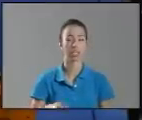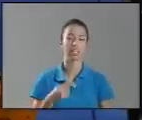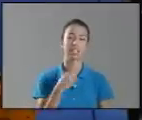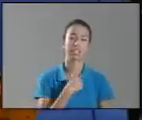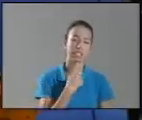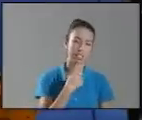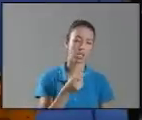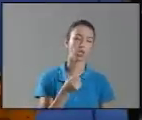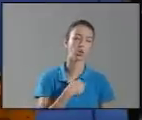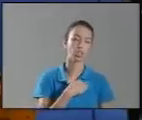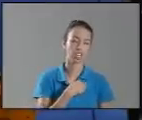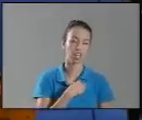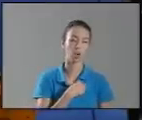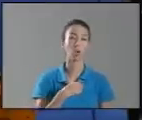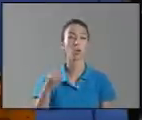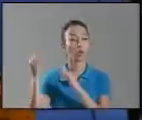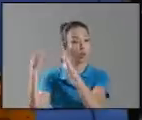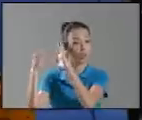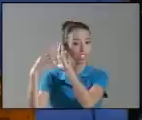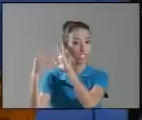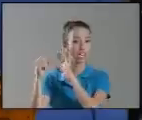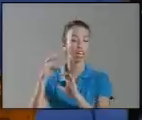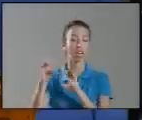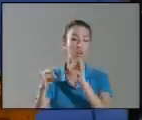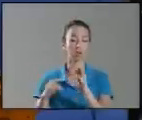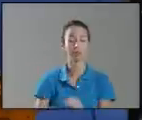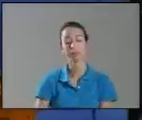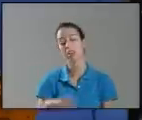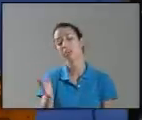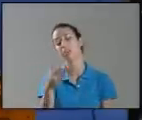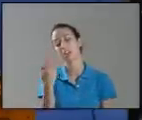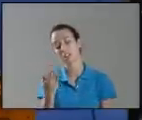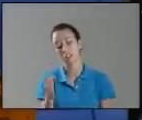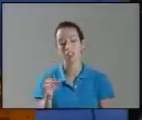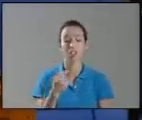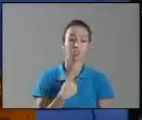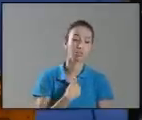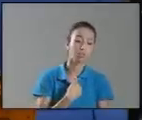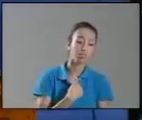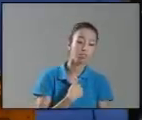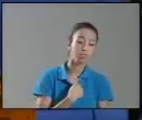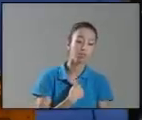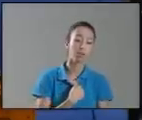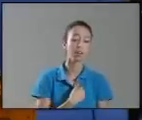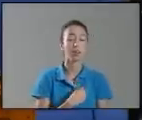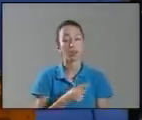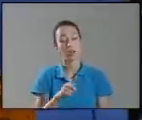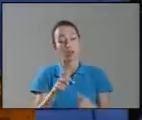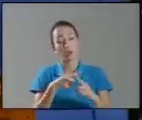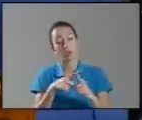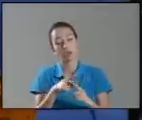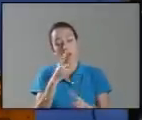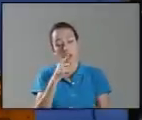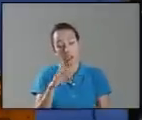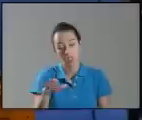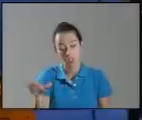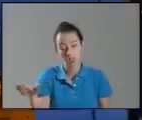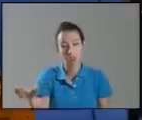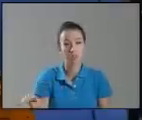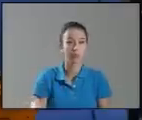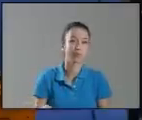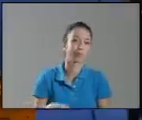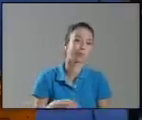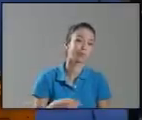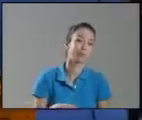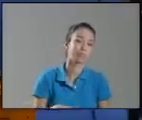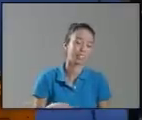Si la persona viene con aquella gran necesidad, hermano, yo quiero confesarle algo. A ver, sí, hermano, aquí estoy, soy todo oídos.